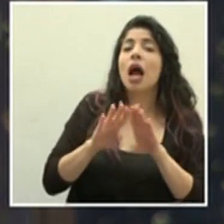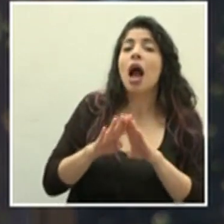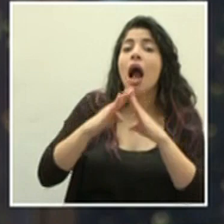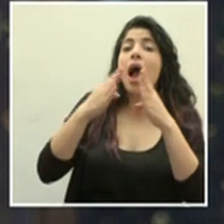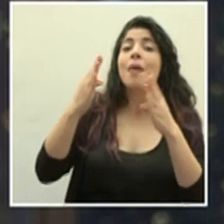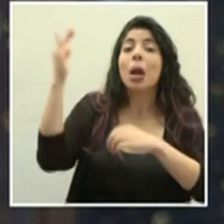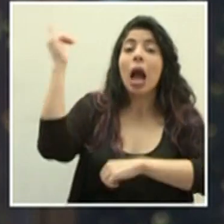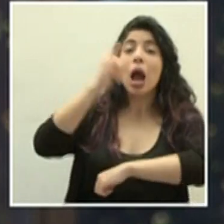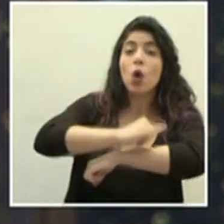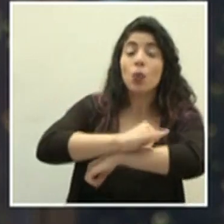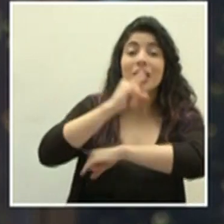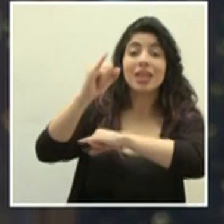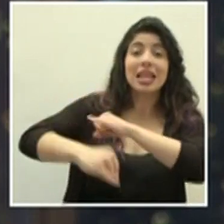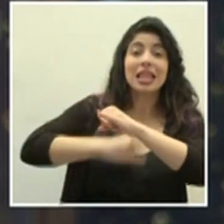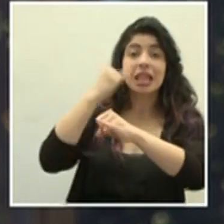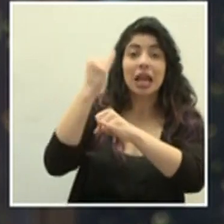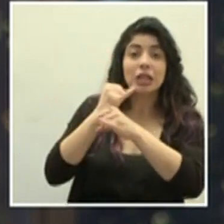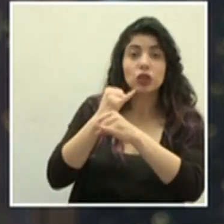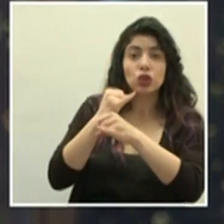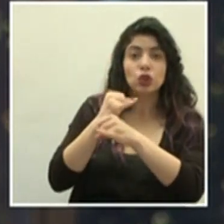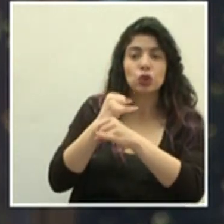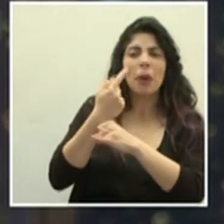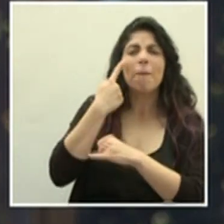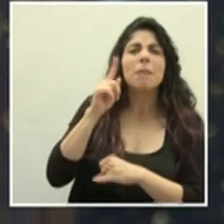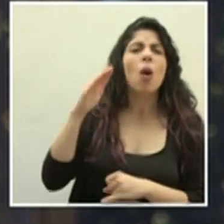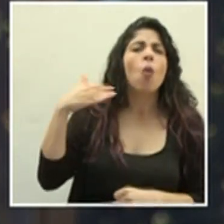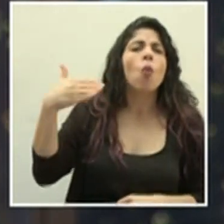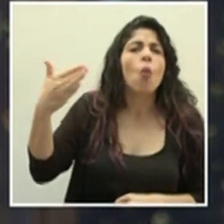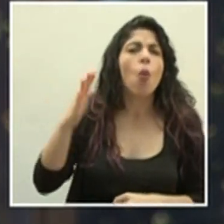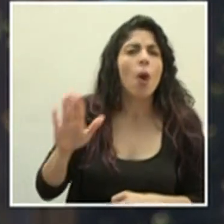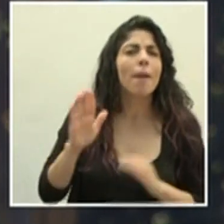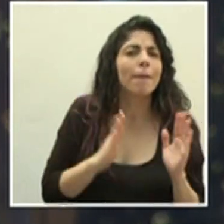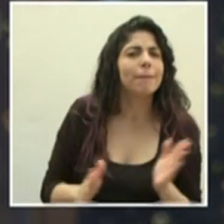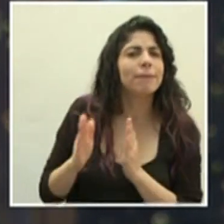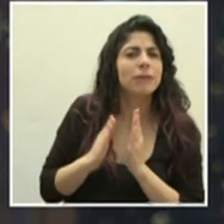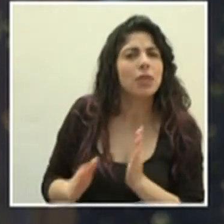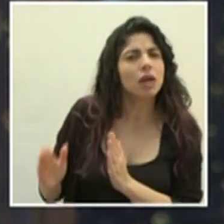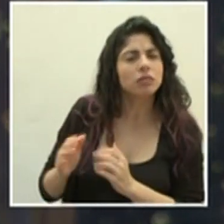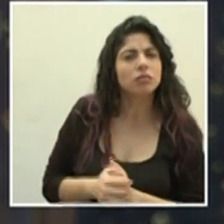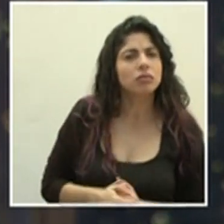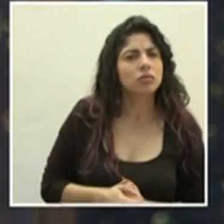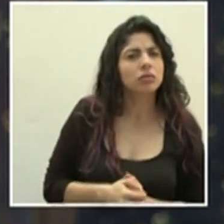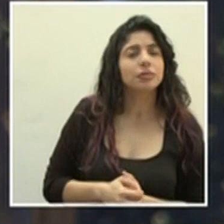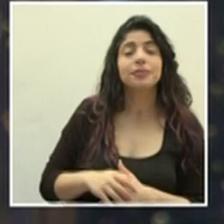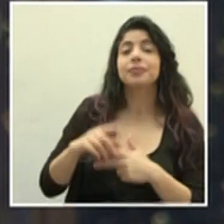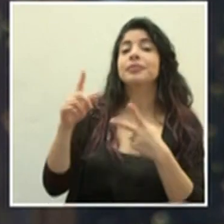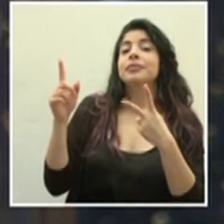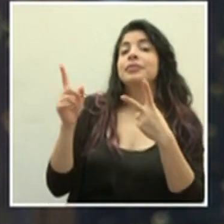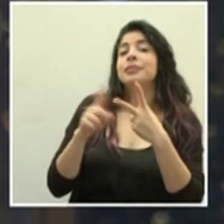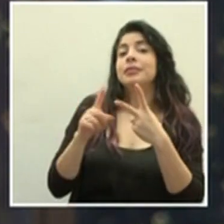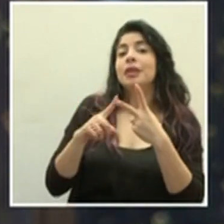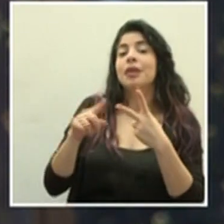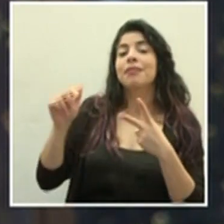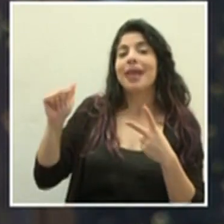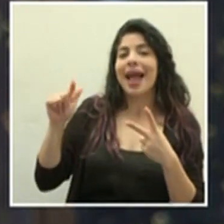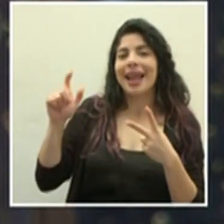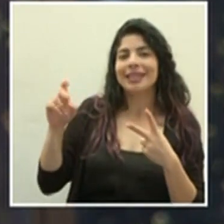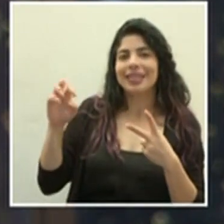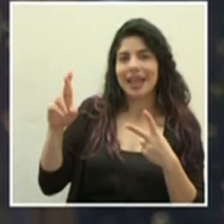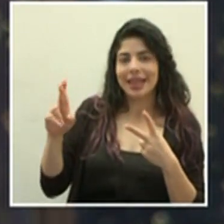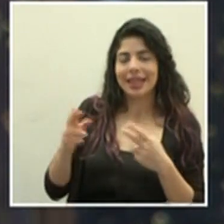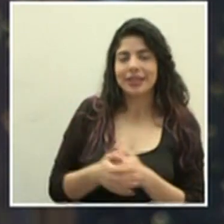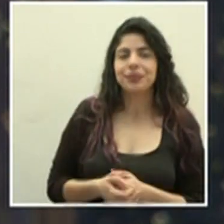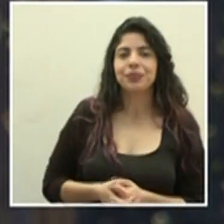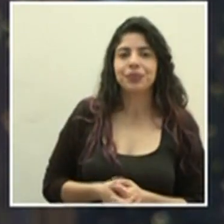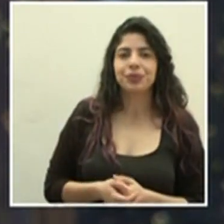de aeropuertos internacionales, ¿para cuándo se estaría previendo? Mi segunda consulta para don Alexander.